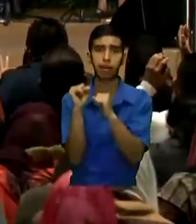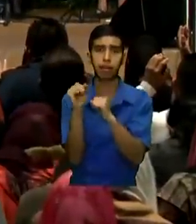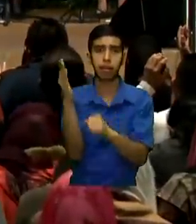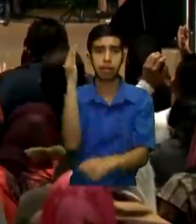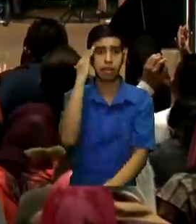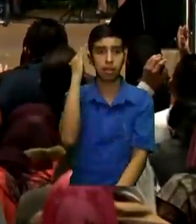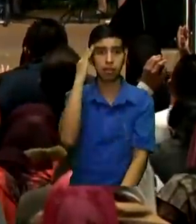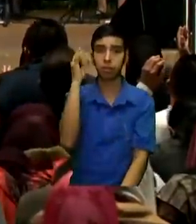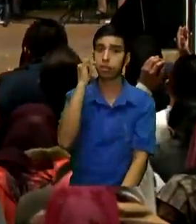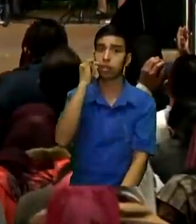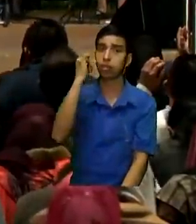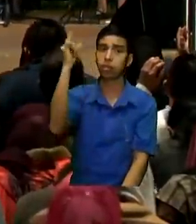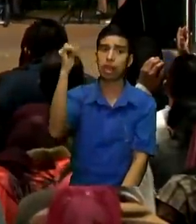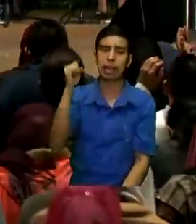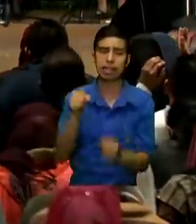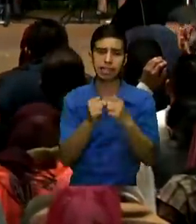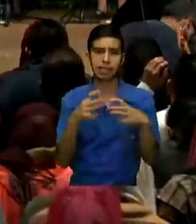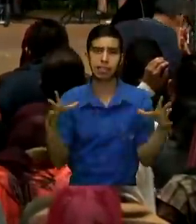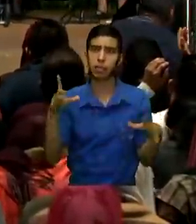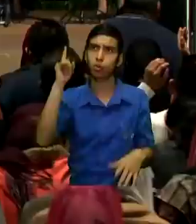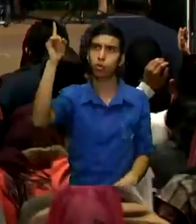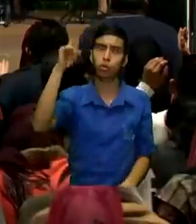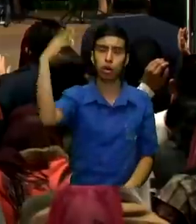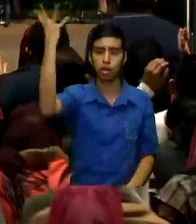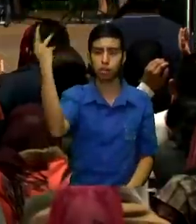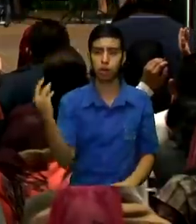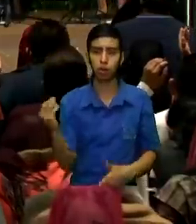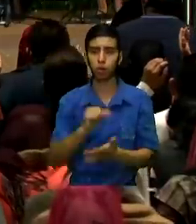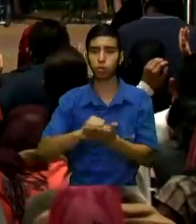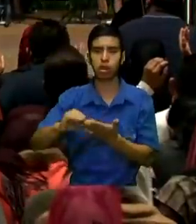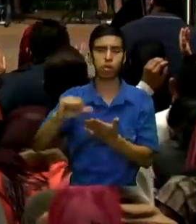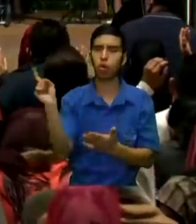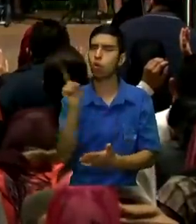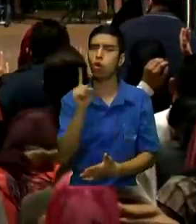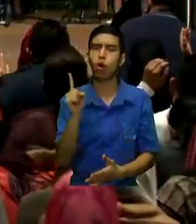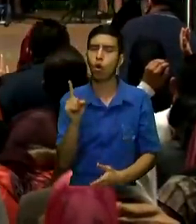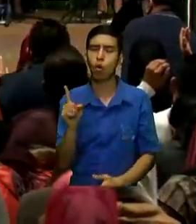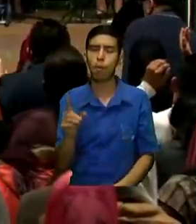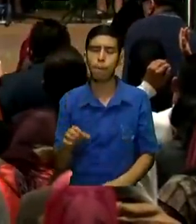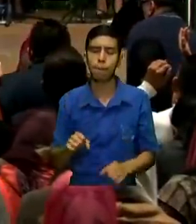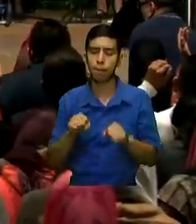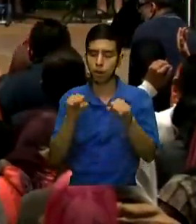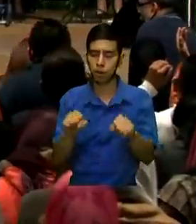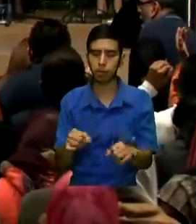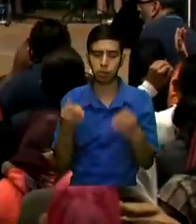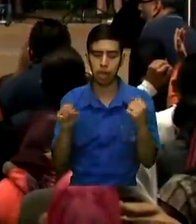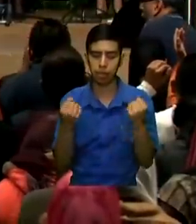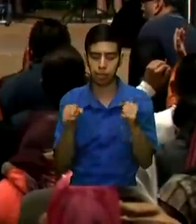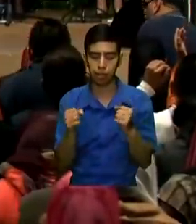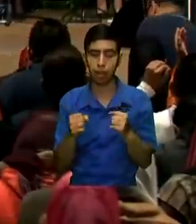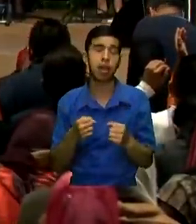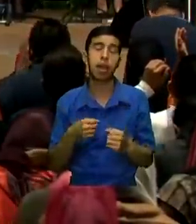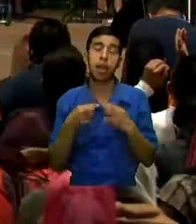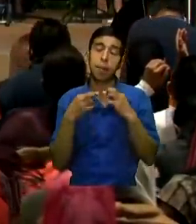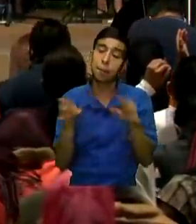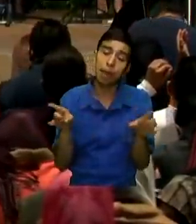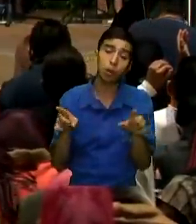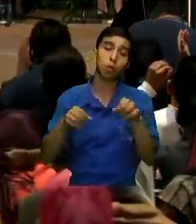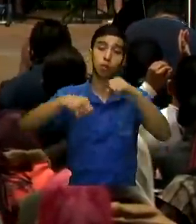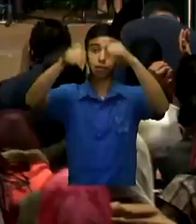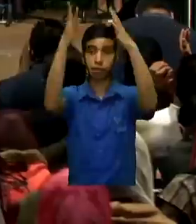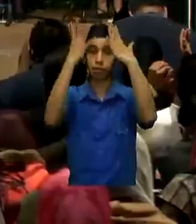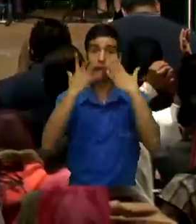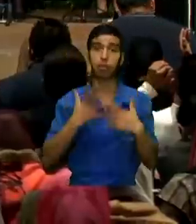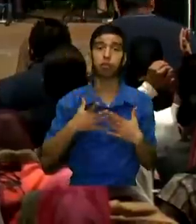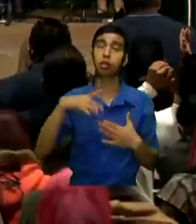Sabemos, Señor, que sin tu unción no lo podemos hacer. Pero llenos de tu Santo Espíritu lo podremos hacer. Pero